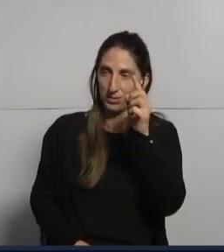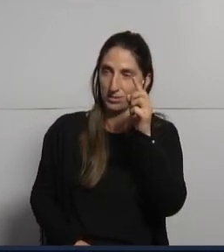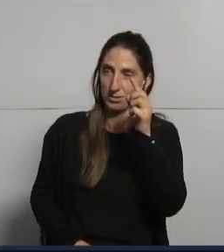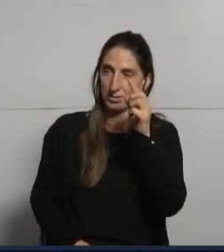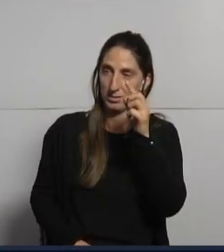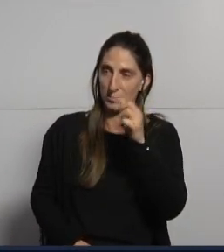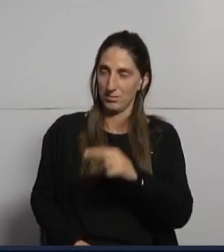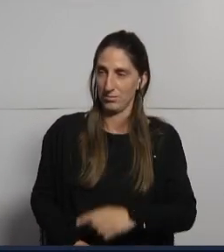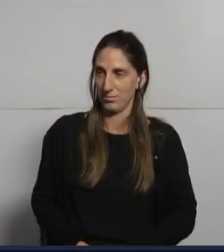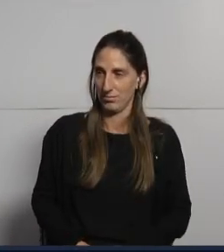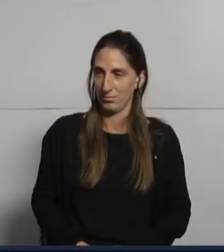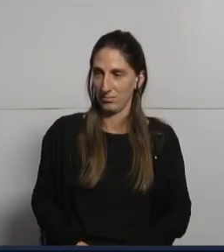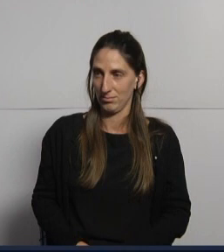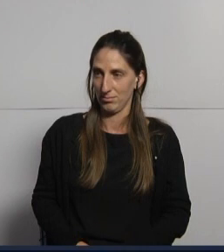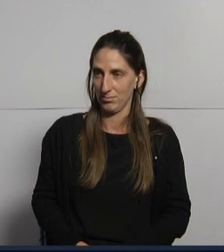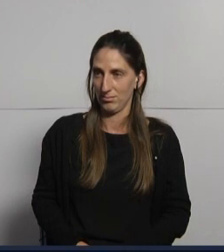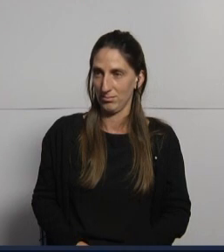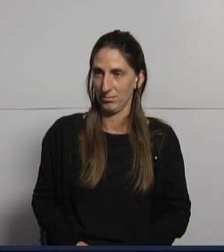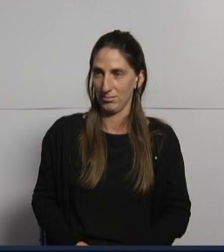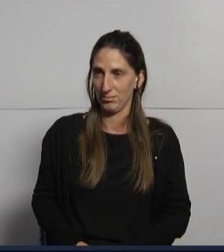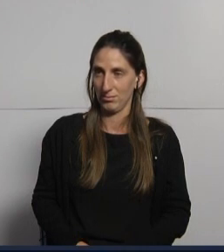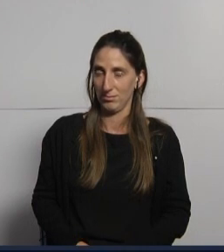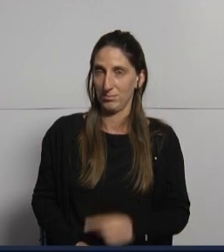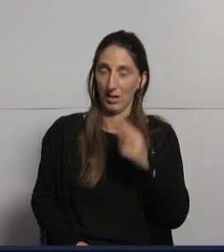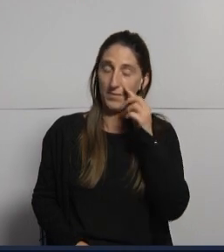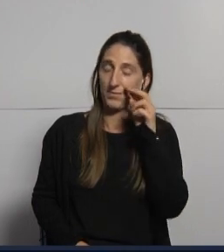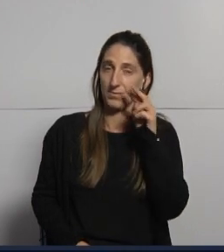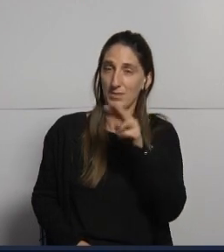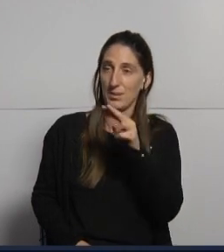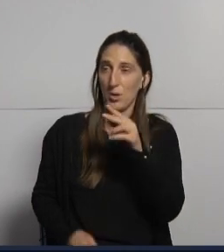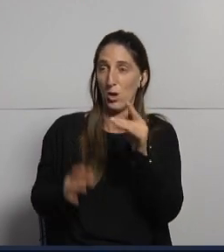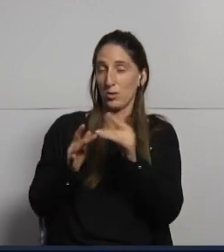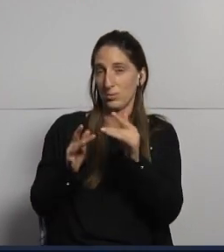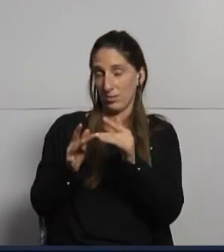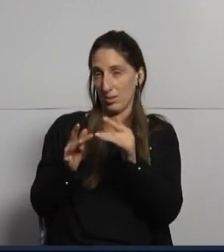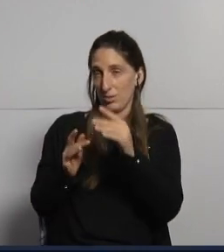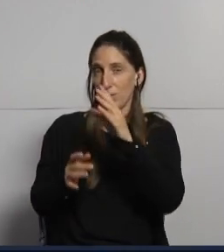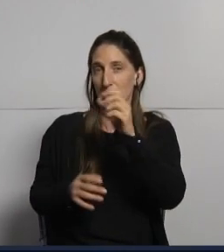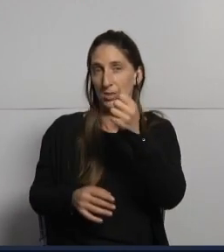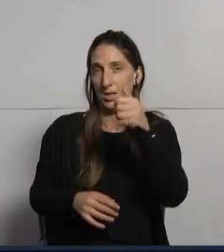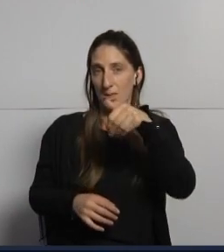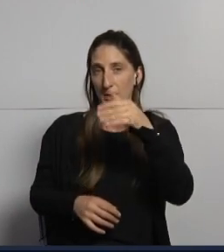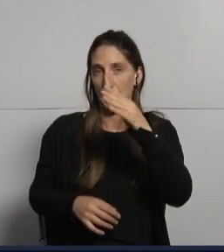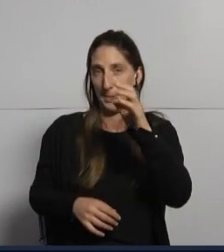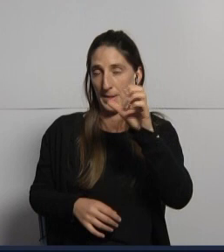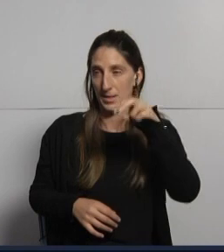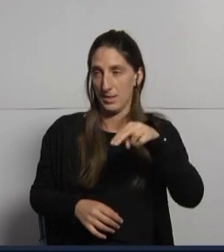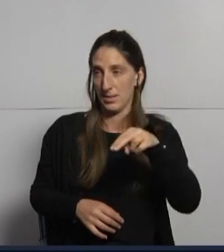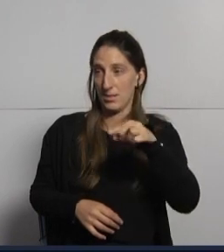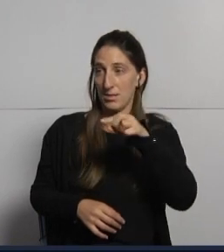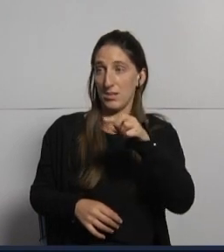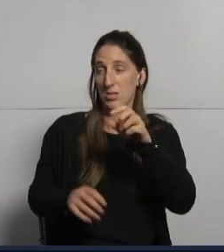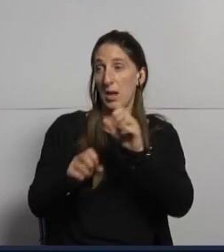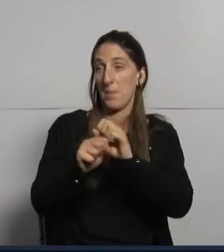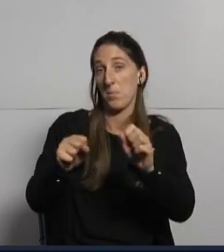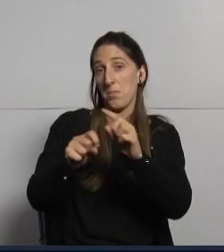si expandimos este vuelo, vemos que, por ejemplo, estuvo Carmen, una persona que posiblemente haya